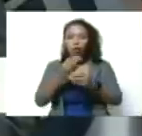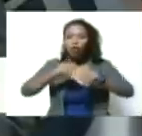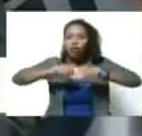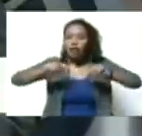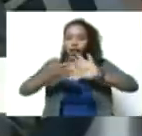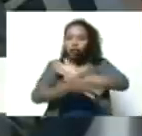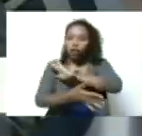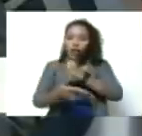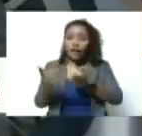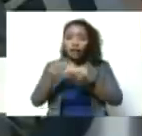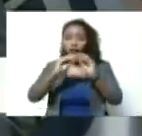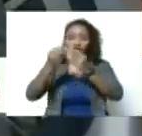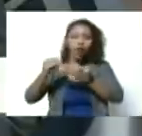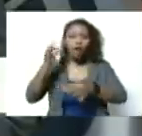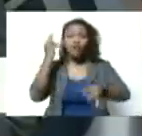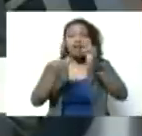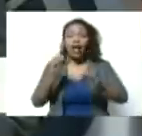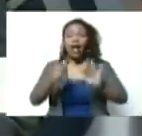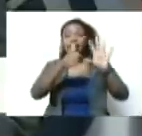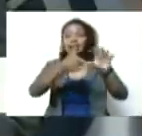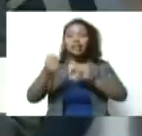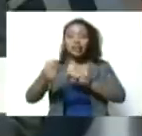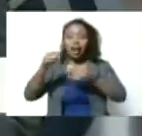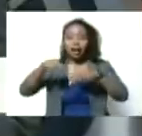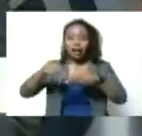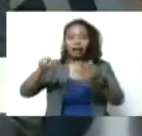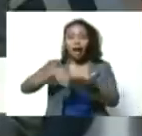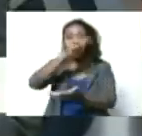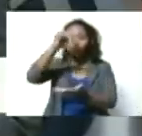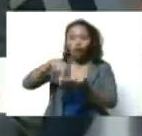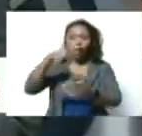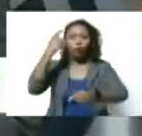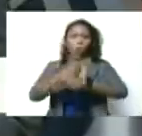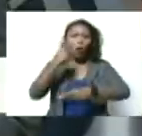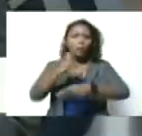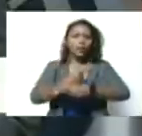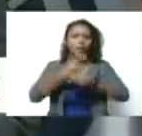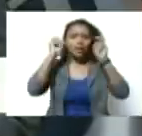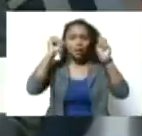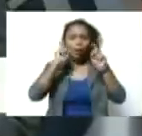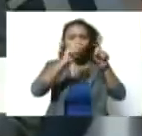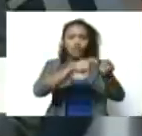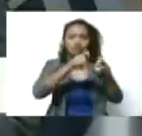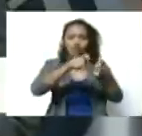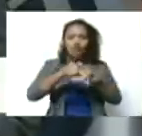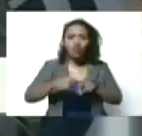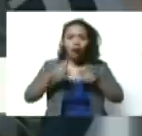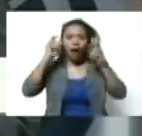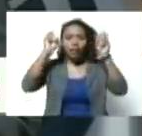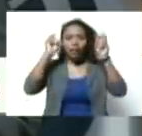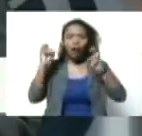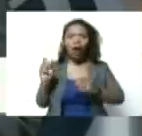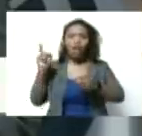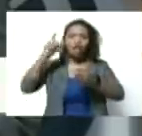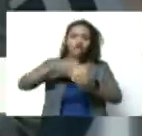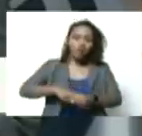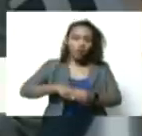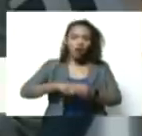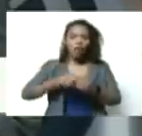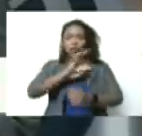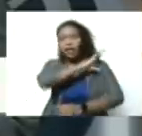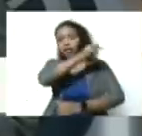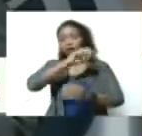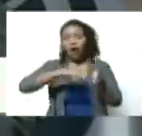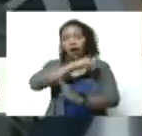Es la creación de la Fiscalía 60 Nacional, con competencia agraria, adscrita a la Dirección General para la Protección